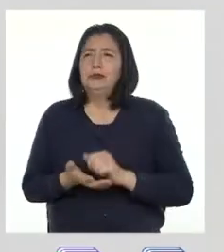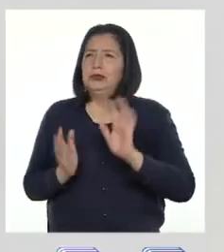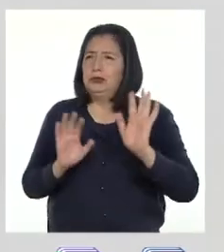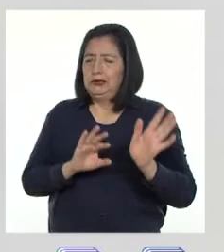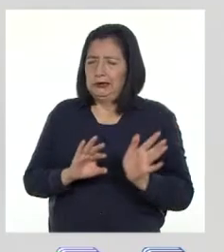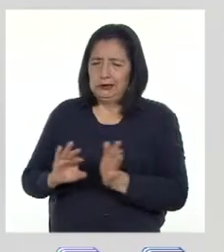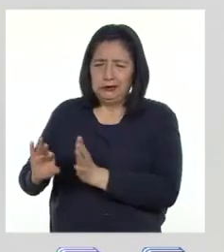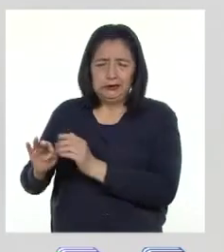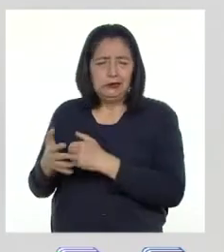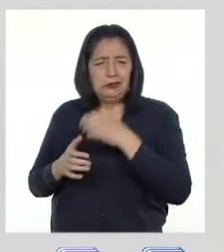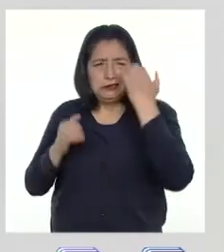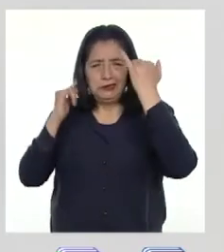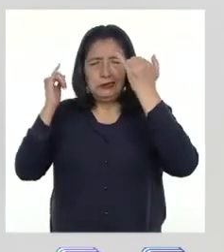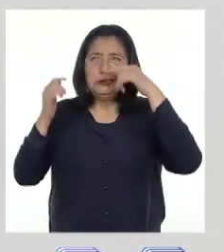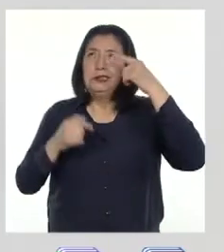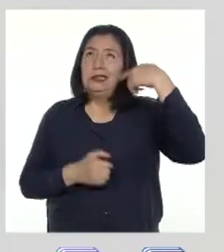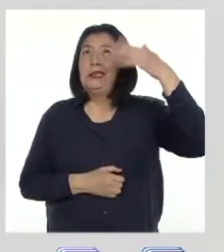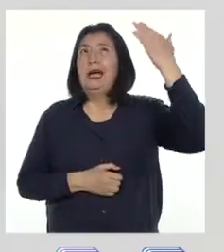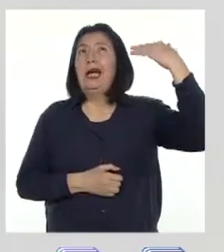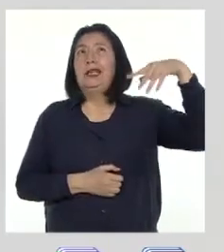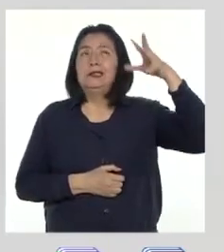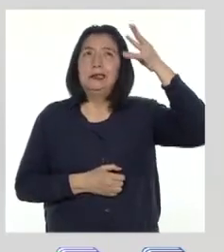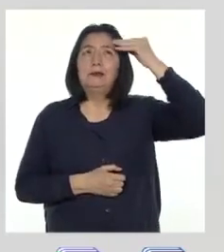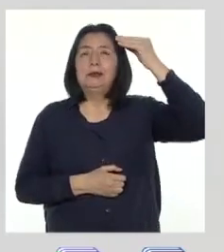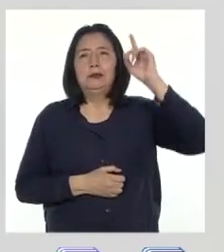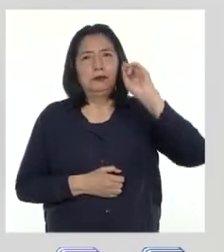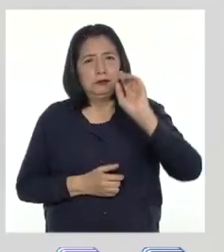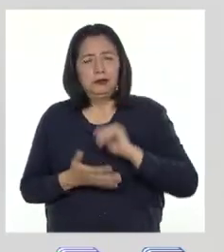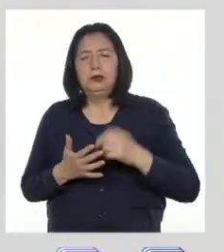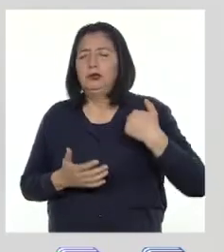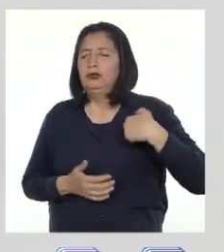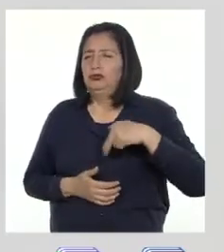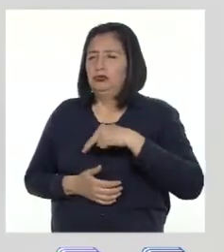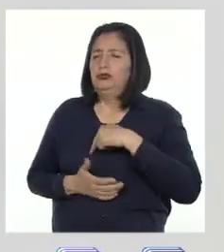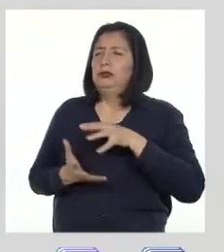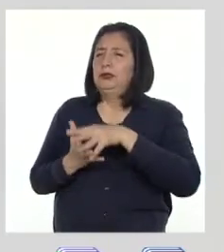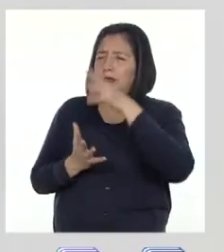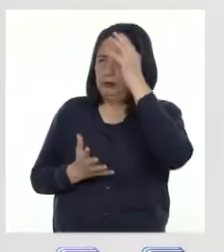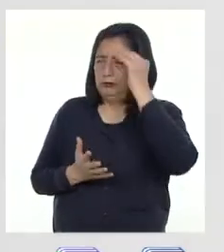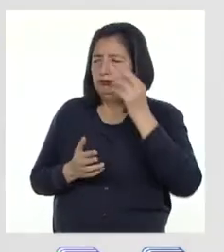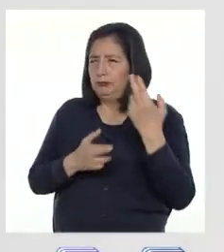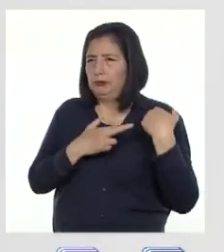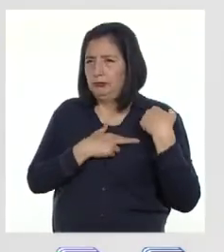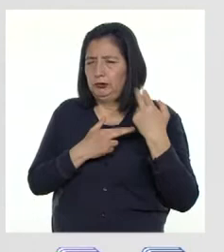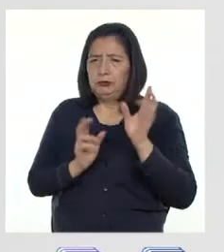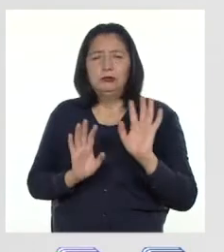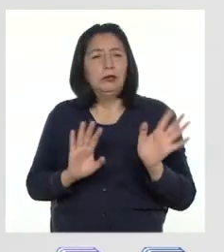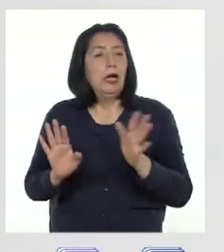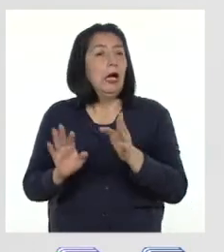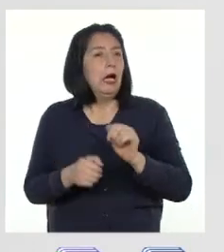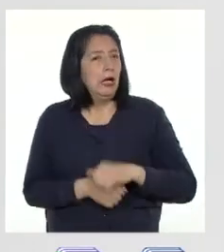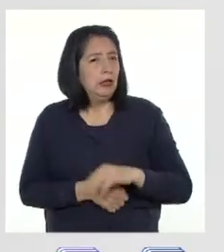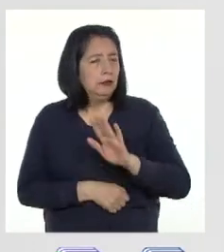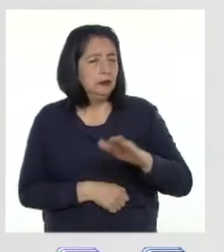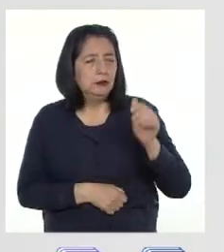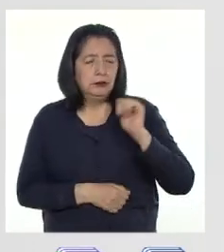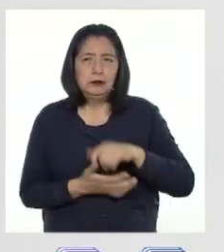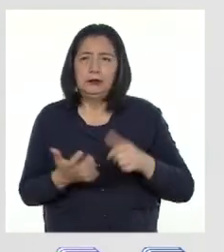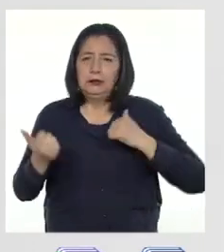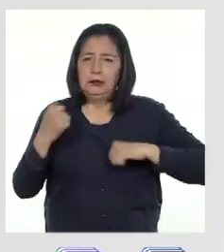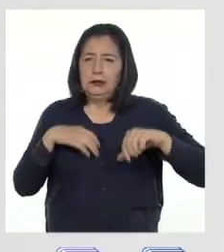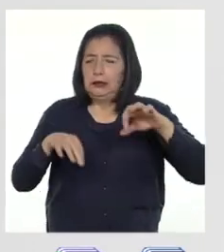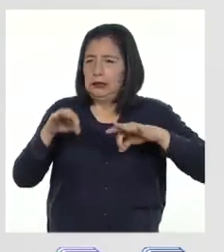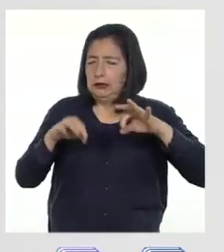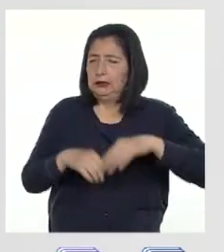de lado las ideas preconcebidas es nuestra responsabilidad. Chicas y chicos, hemos invitado al actor